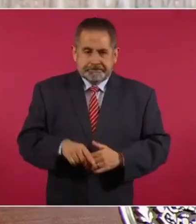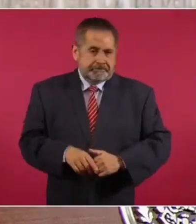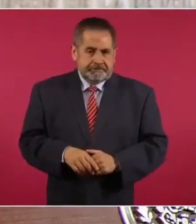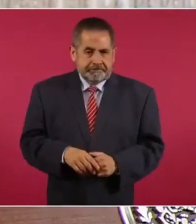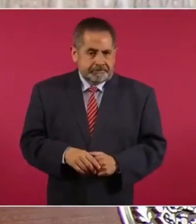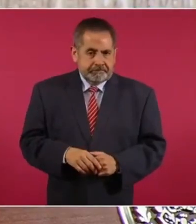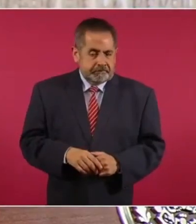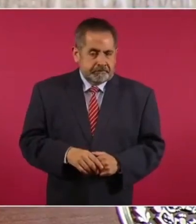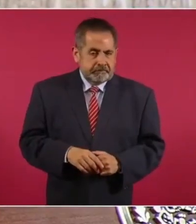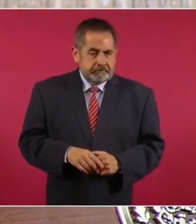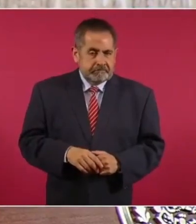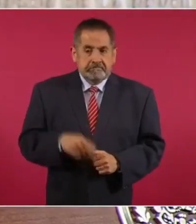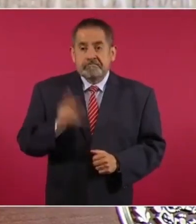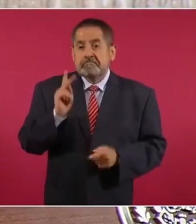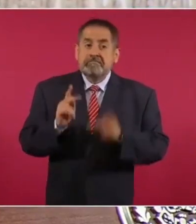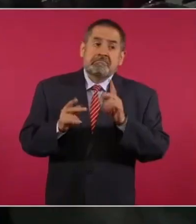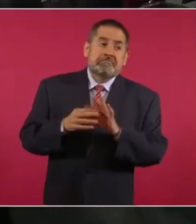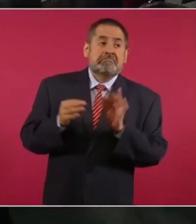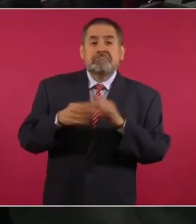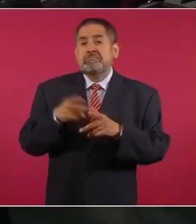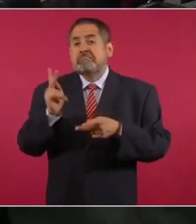No solo quejarnos